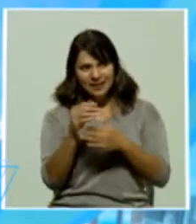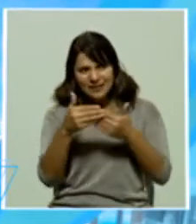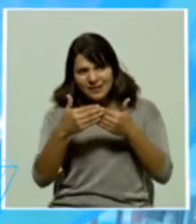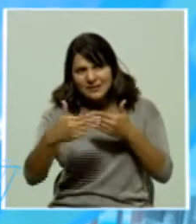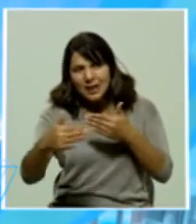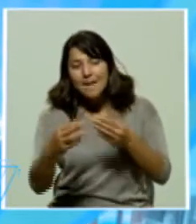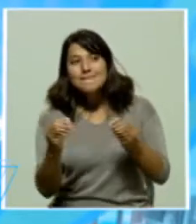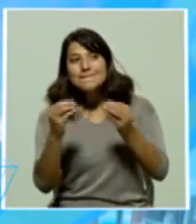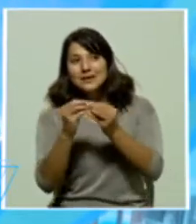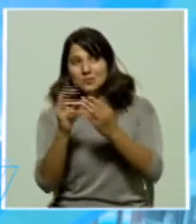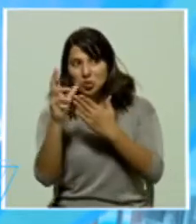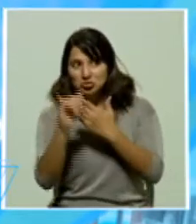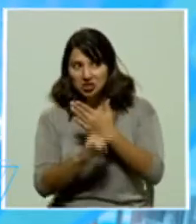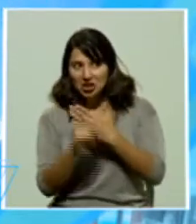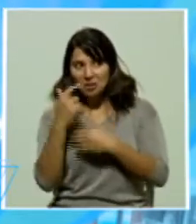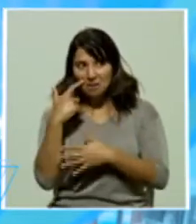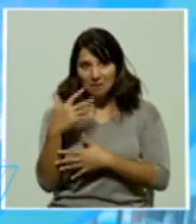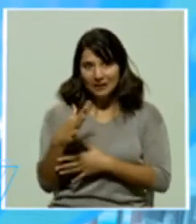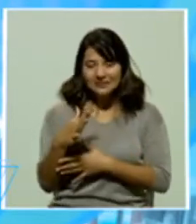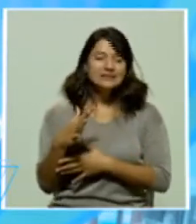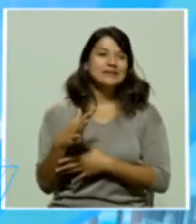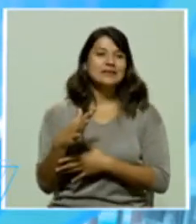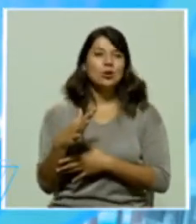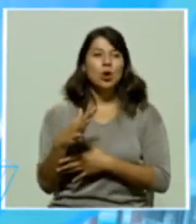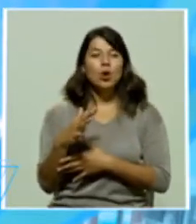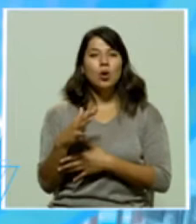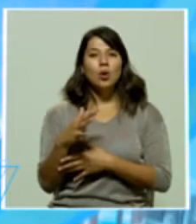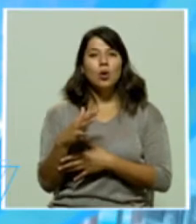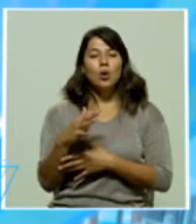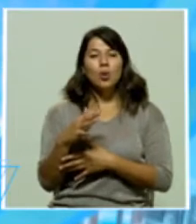formato de video o de TV.